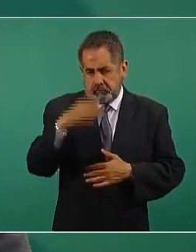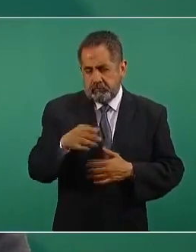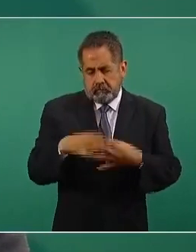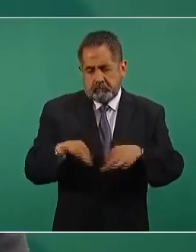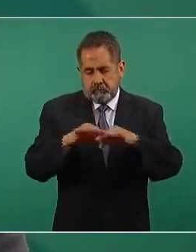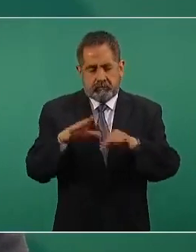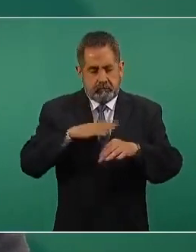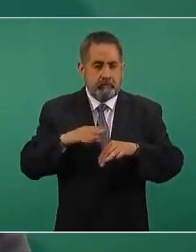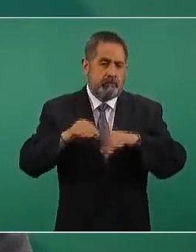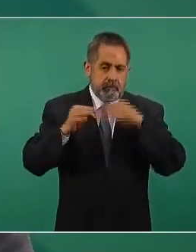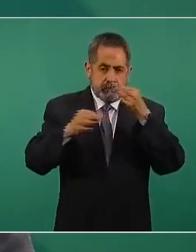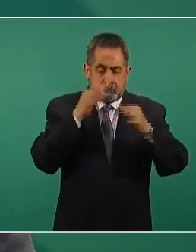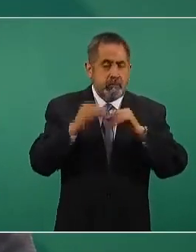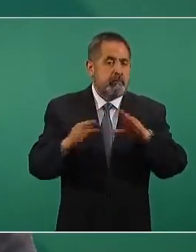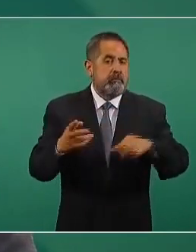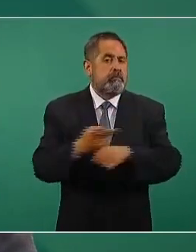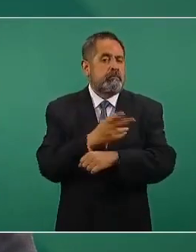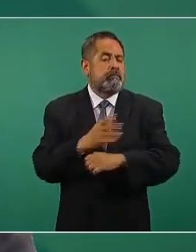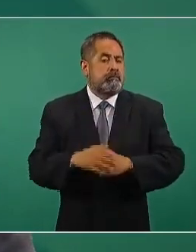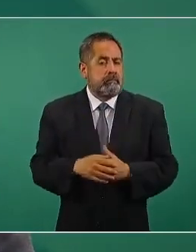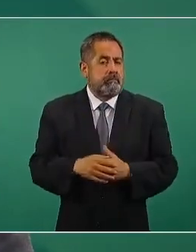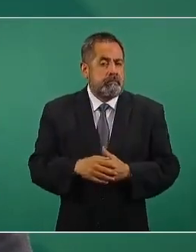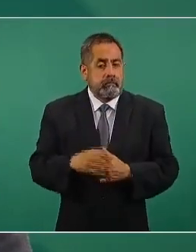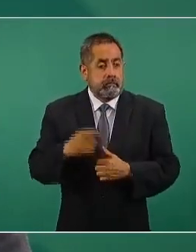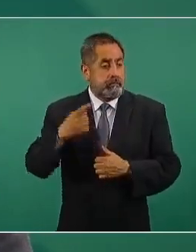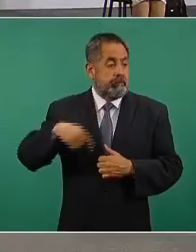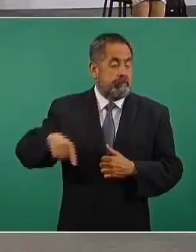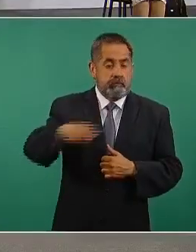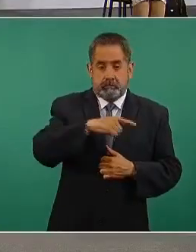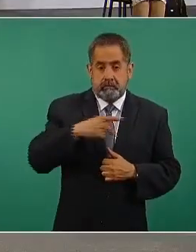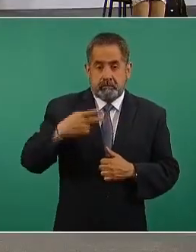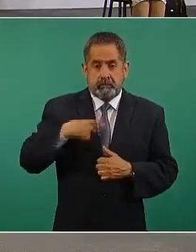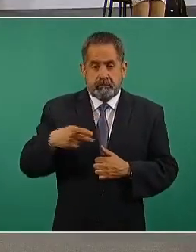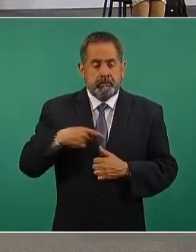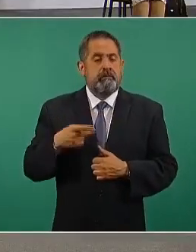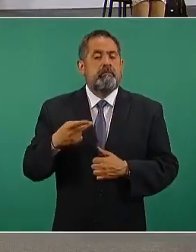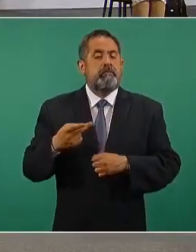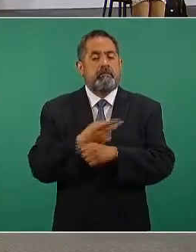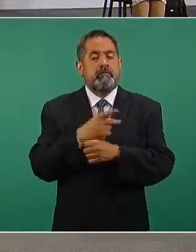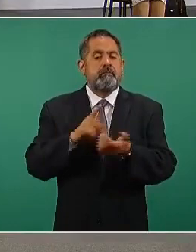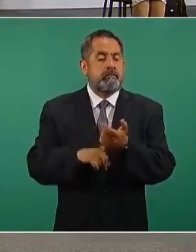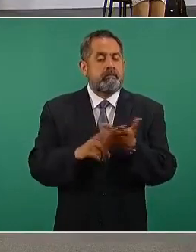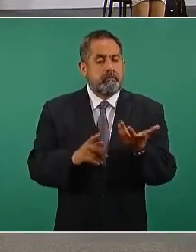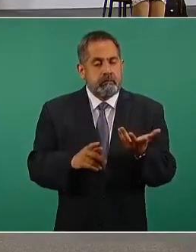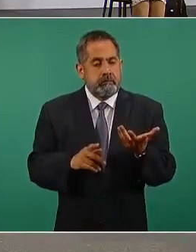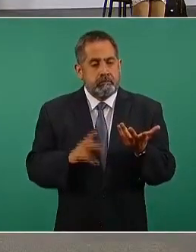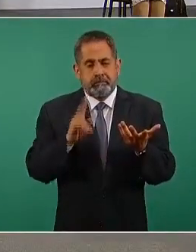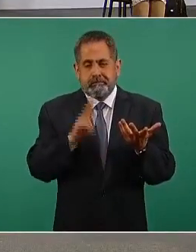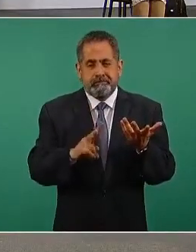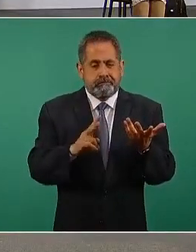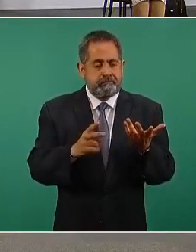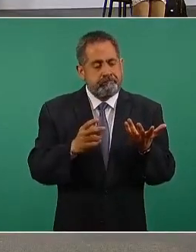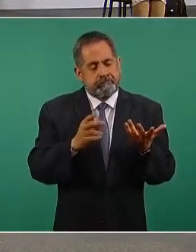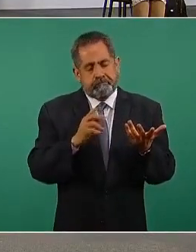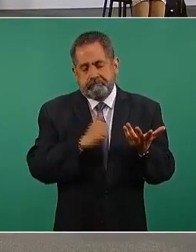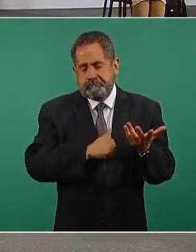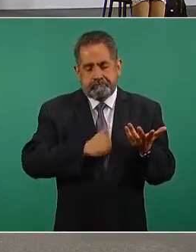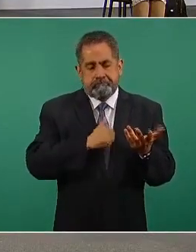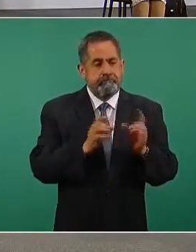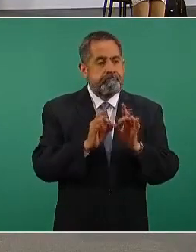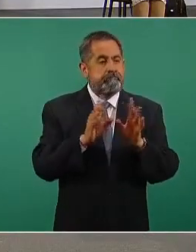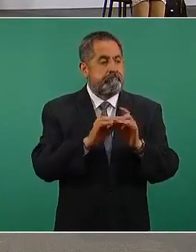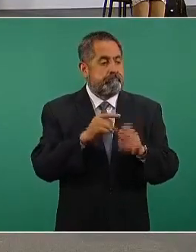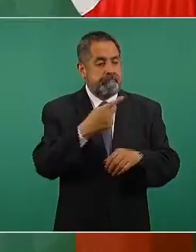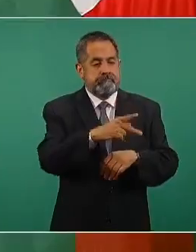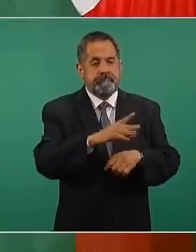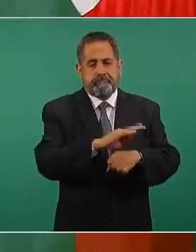relevancia informativa para aquellas personas que desafortunadamente han tenido el fallecimiento de un integrante